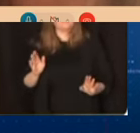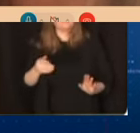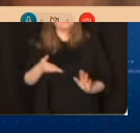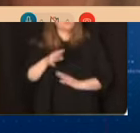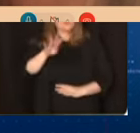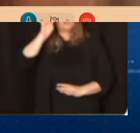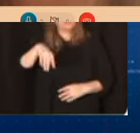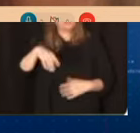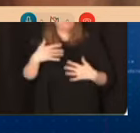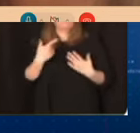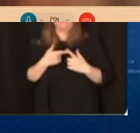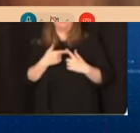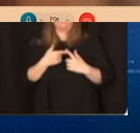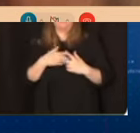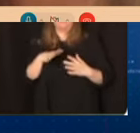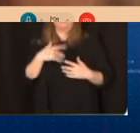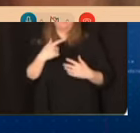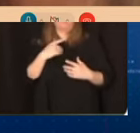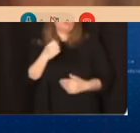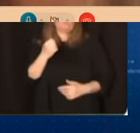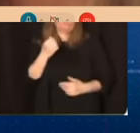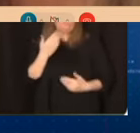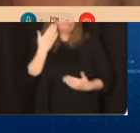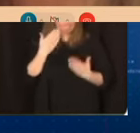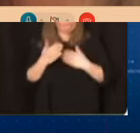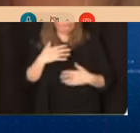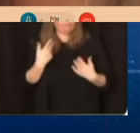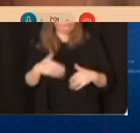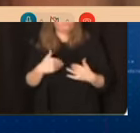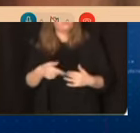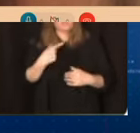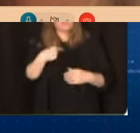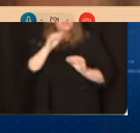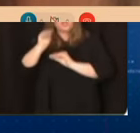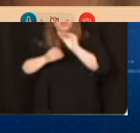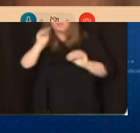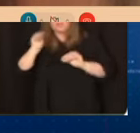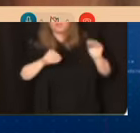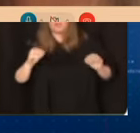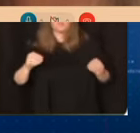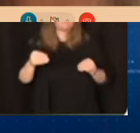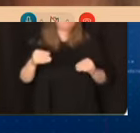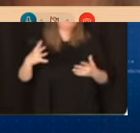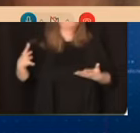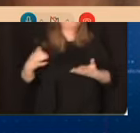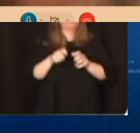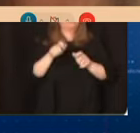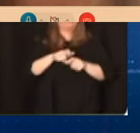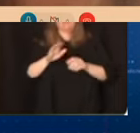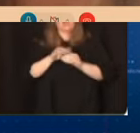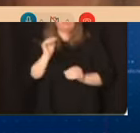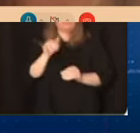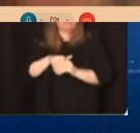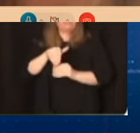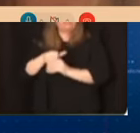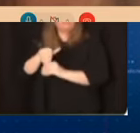que beneficios? Porque lo que él más o menos pensaba era que gobernaran los nacionalistas para seguir manteniendo su gobierno